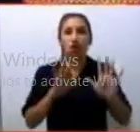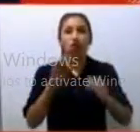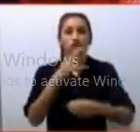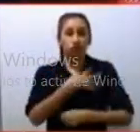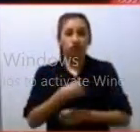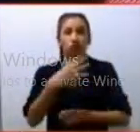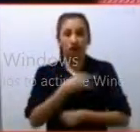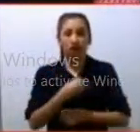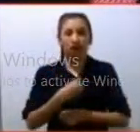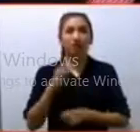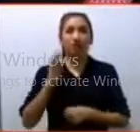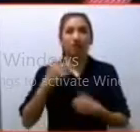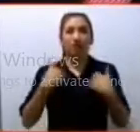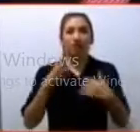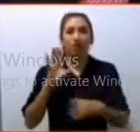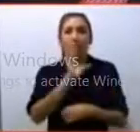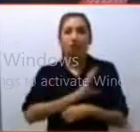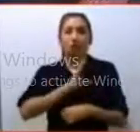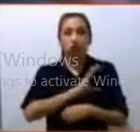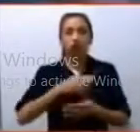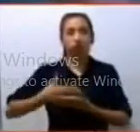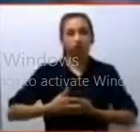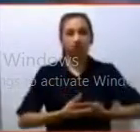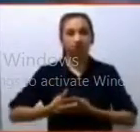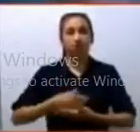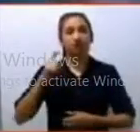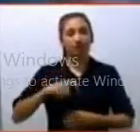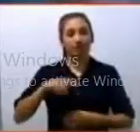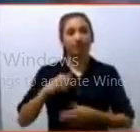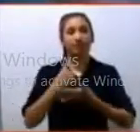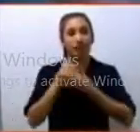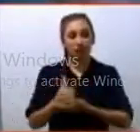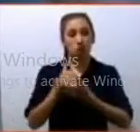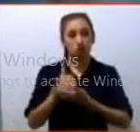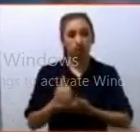tiene la conducta de un bebé y que requiere tratamiento.